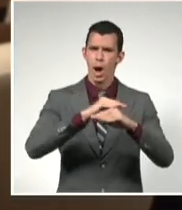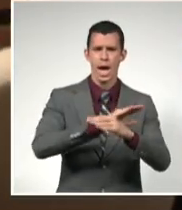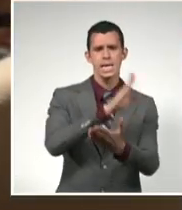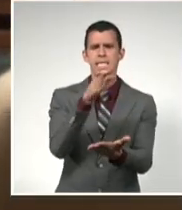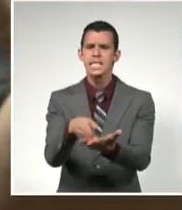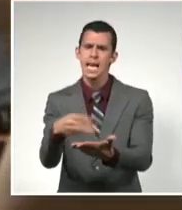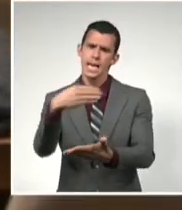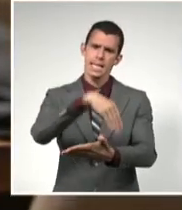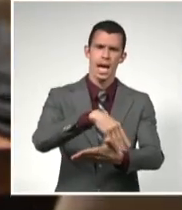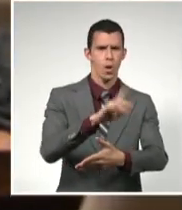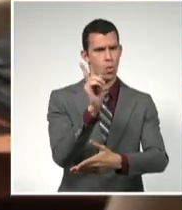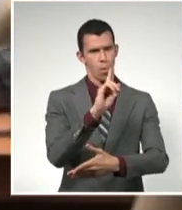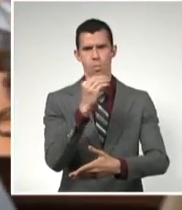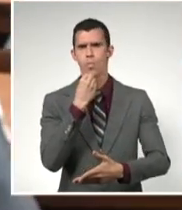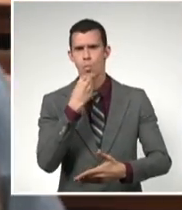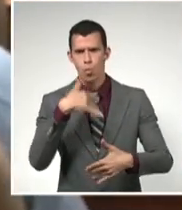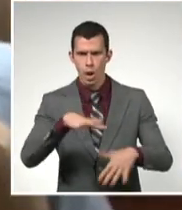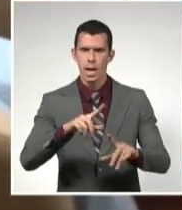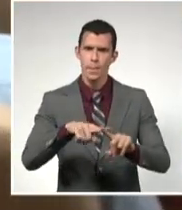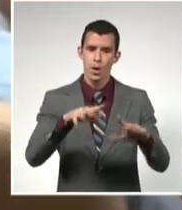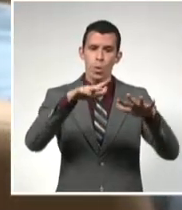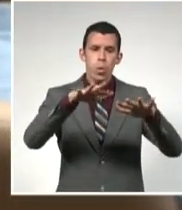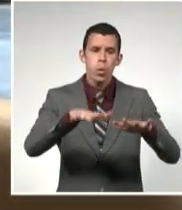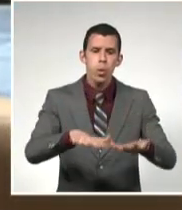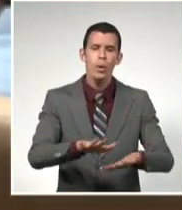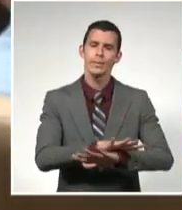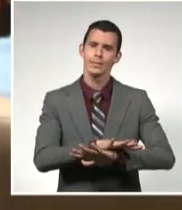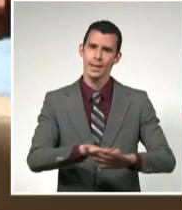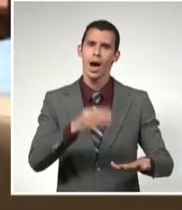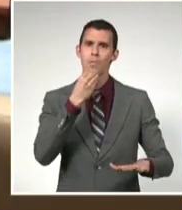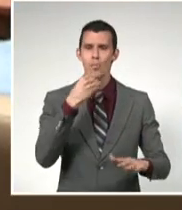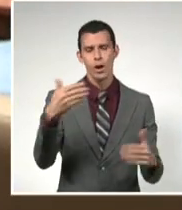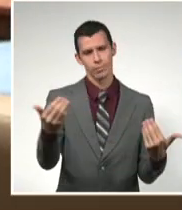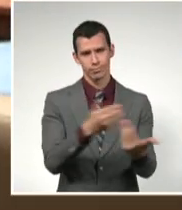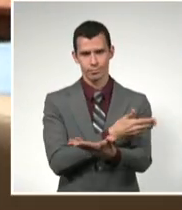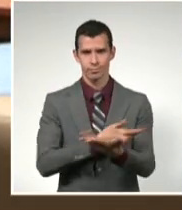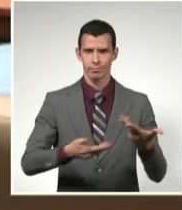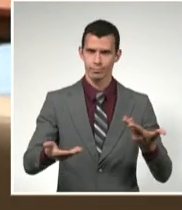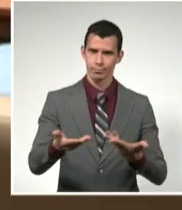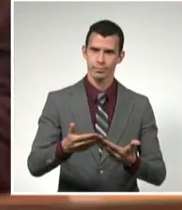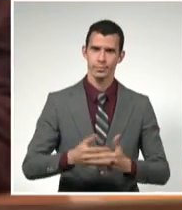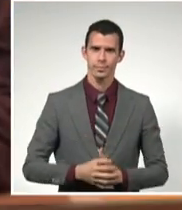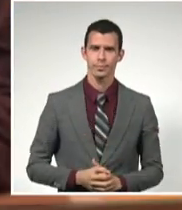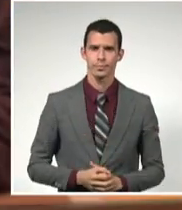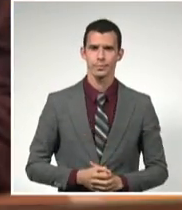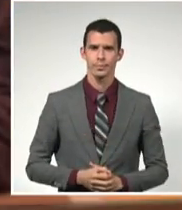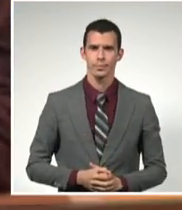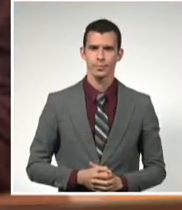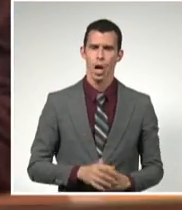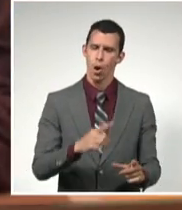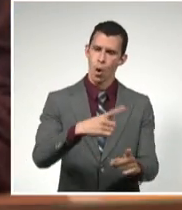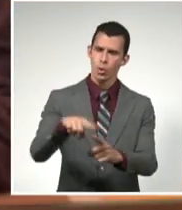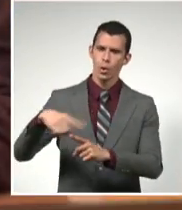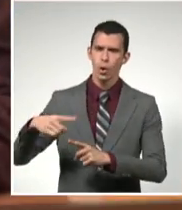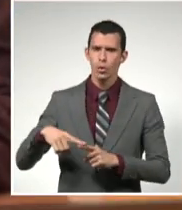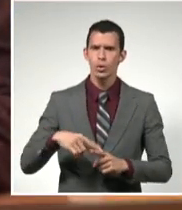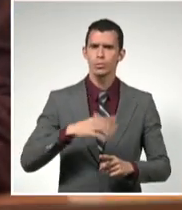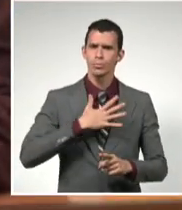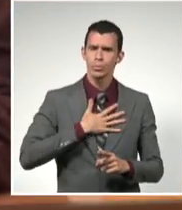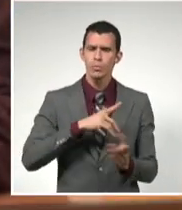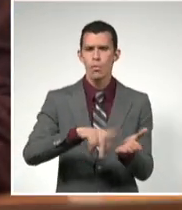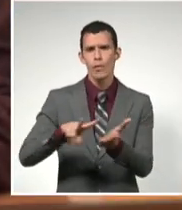y santiago de cuba también informaron sobre la situación en sus respectivos territorios el primer ministro manuel marrero cruz